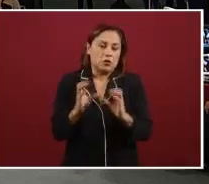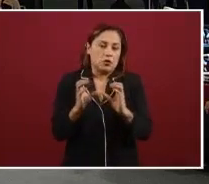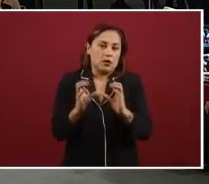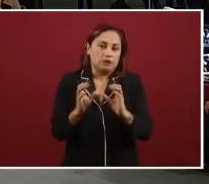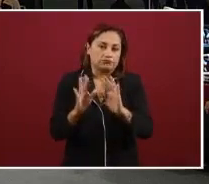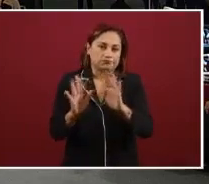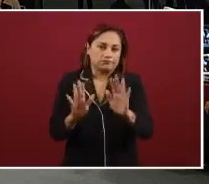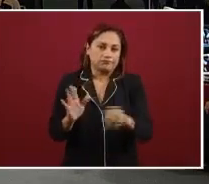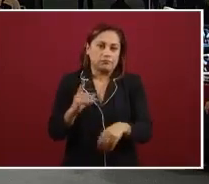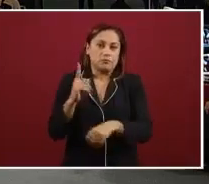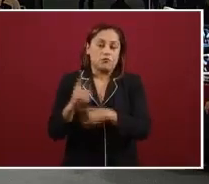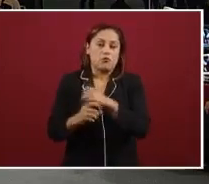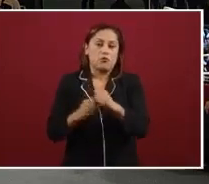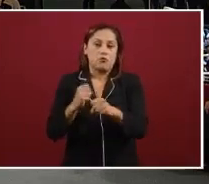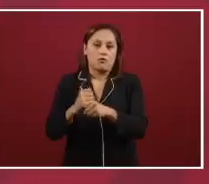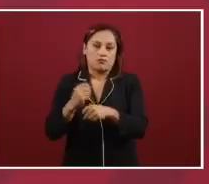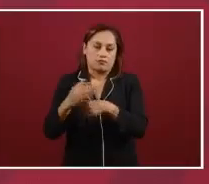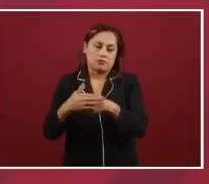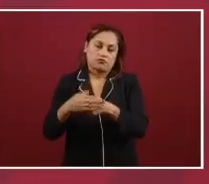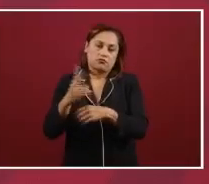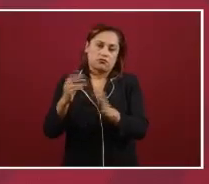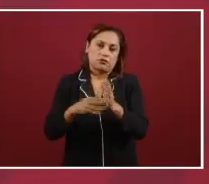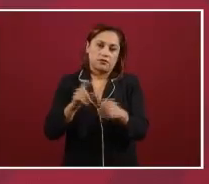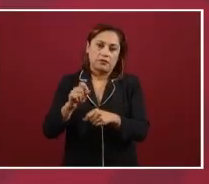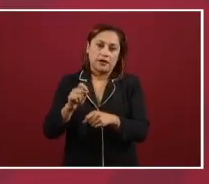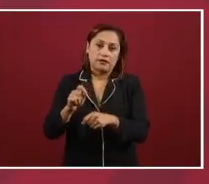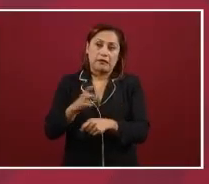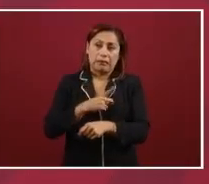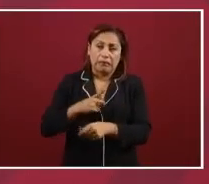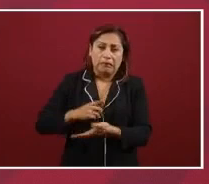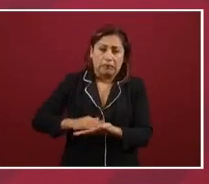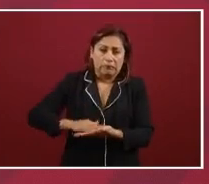año próximo. Entonces, estamos haciendo